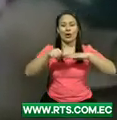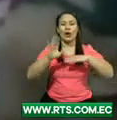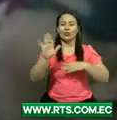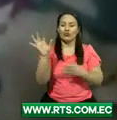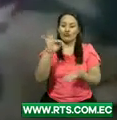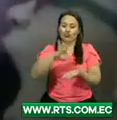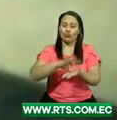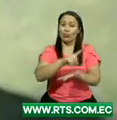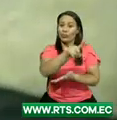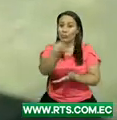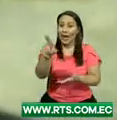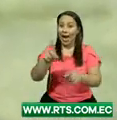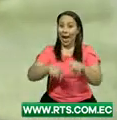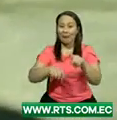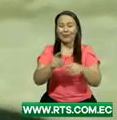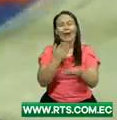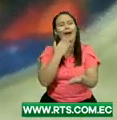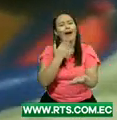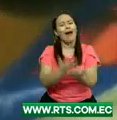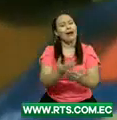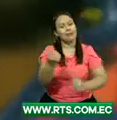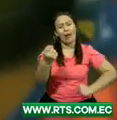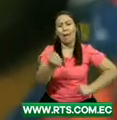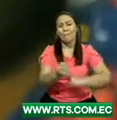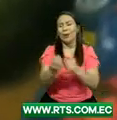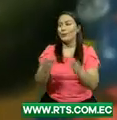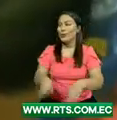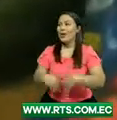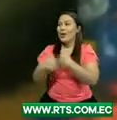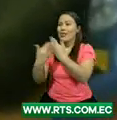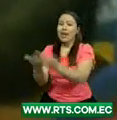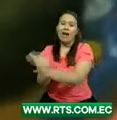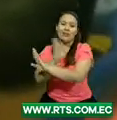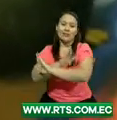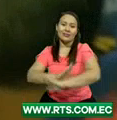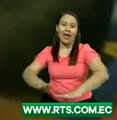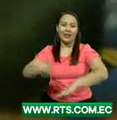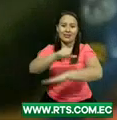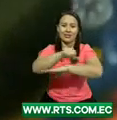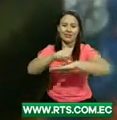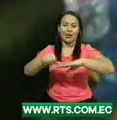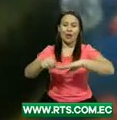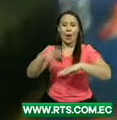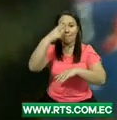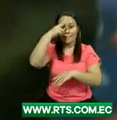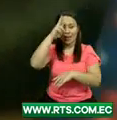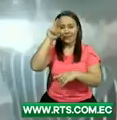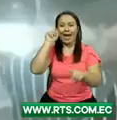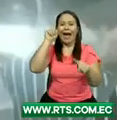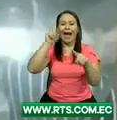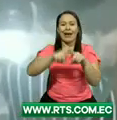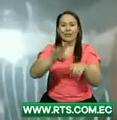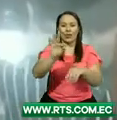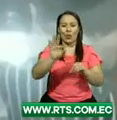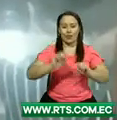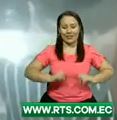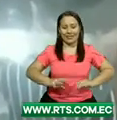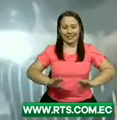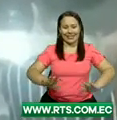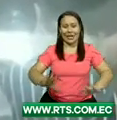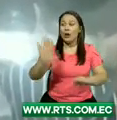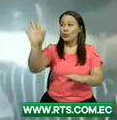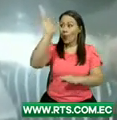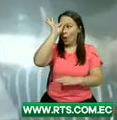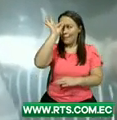granito de arena amigo televidente ahora está dando frutos la operación según el doctor debía hacerse hasta el 9 de septiembre pues la